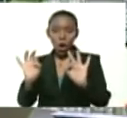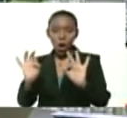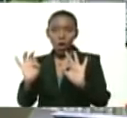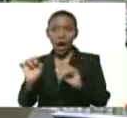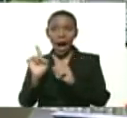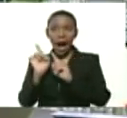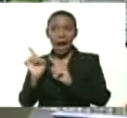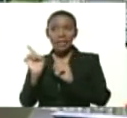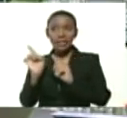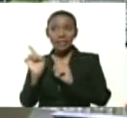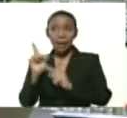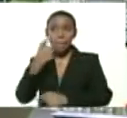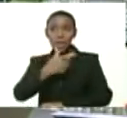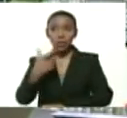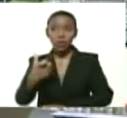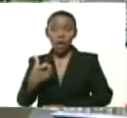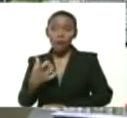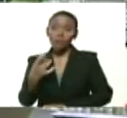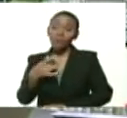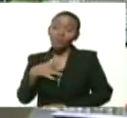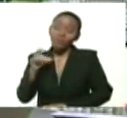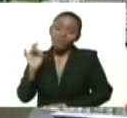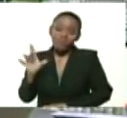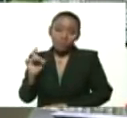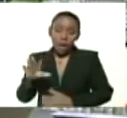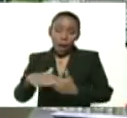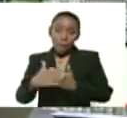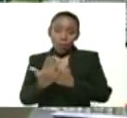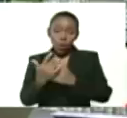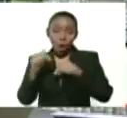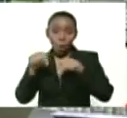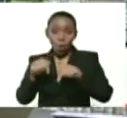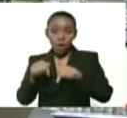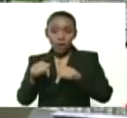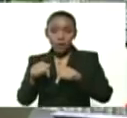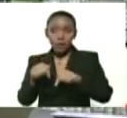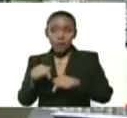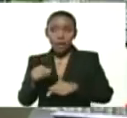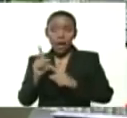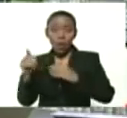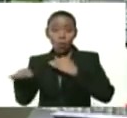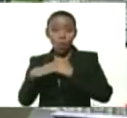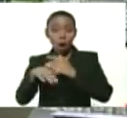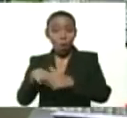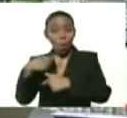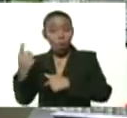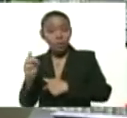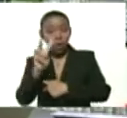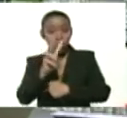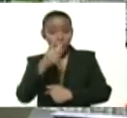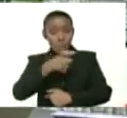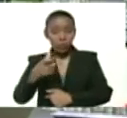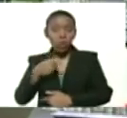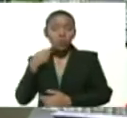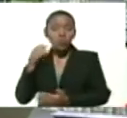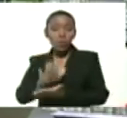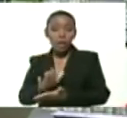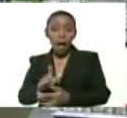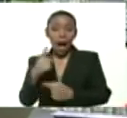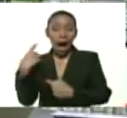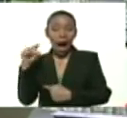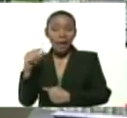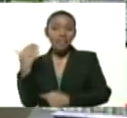este ciudadano que lamentablemente falleció en la madrugada de hoy, igual que las otras dos personas que fallecieron,